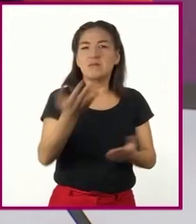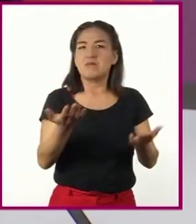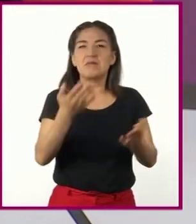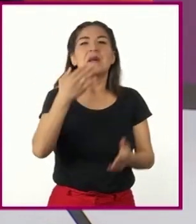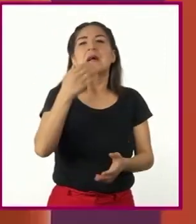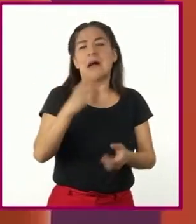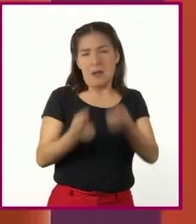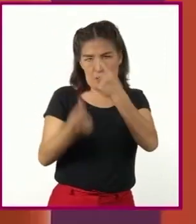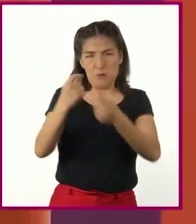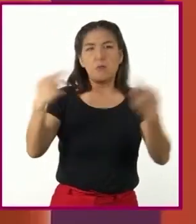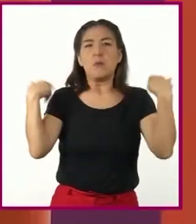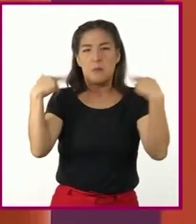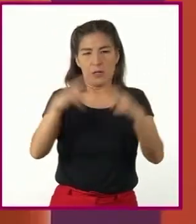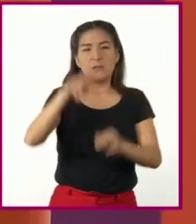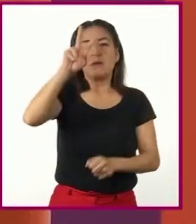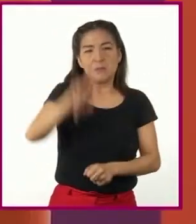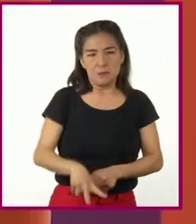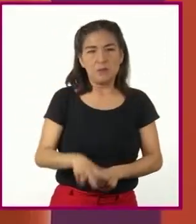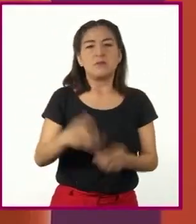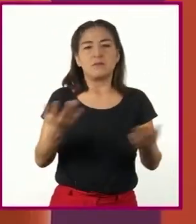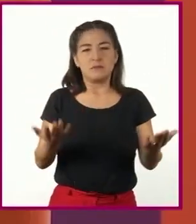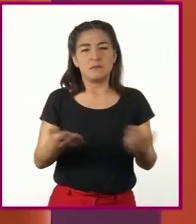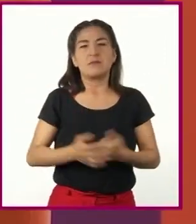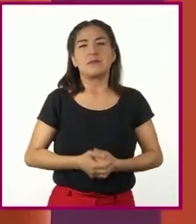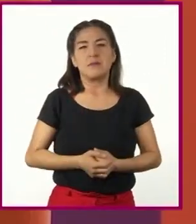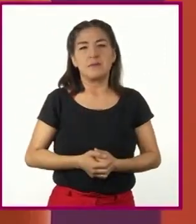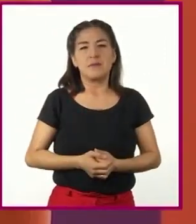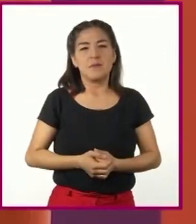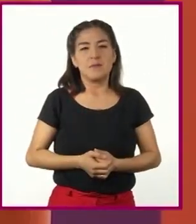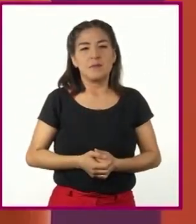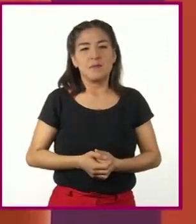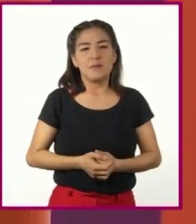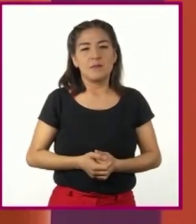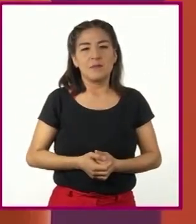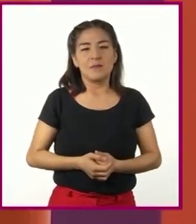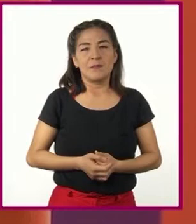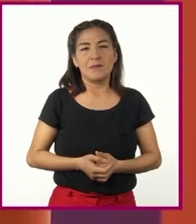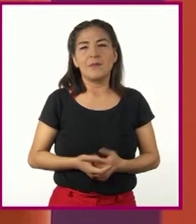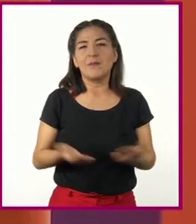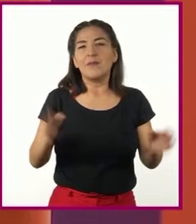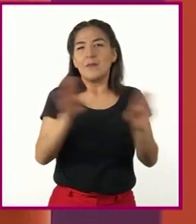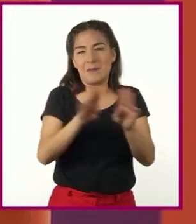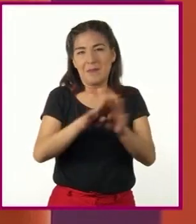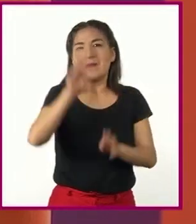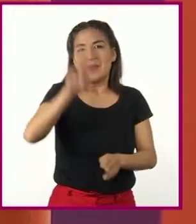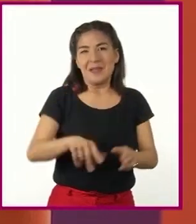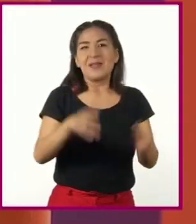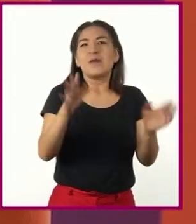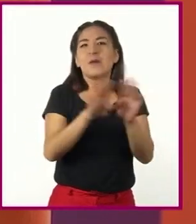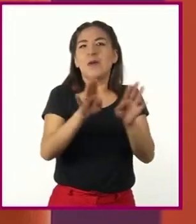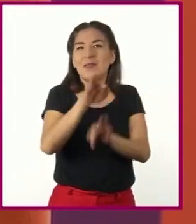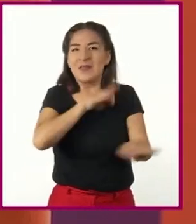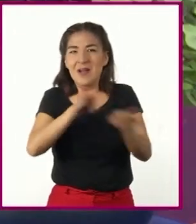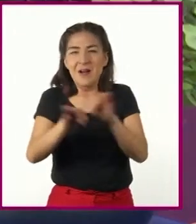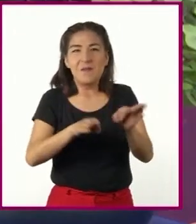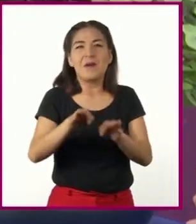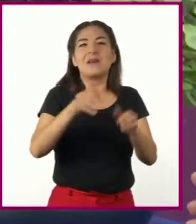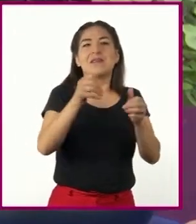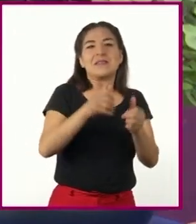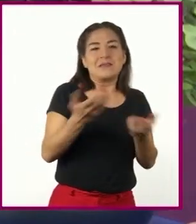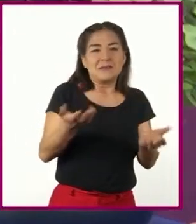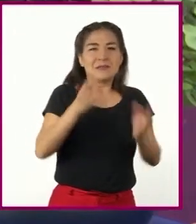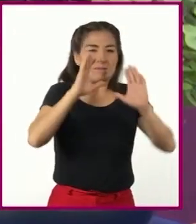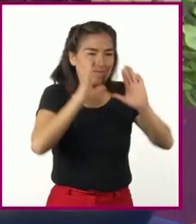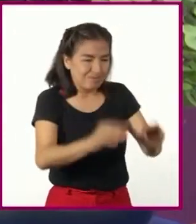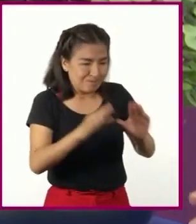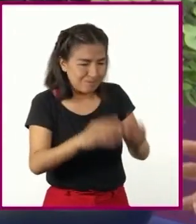hay maestros que hacen verdaderas obras de arte con los niños y los empiezan como